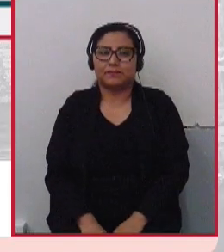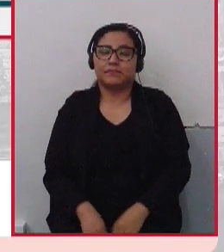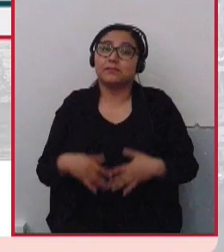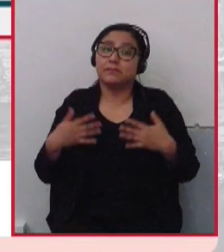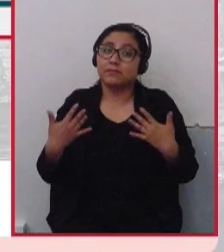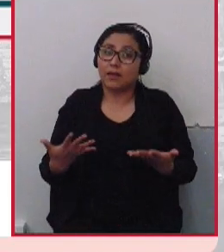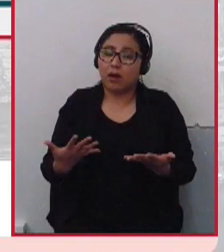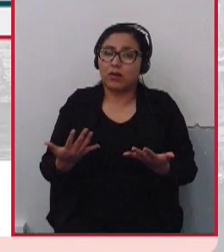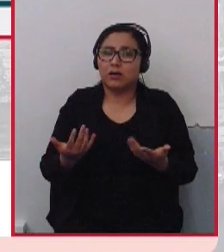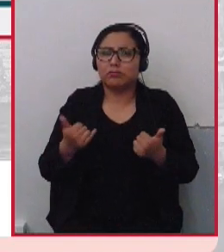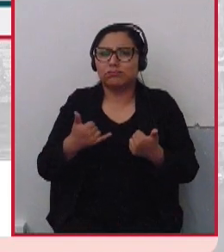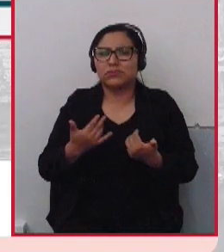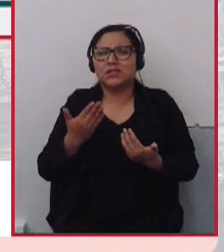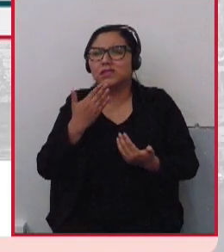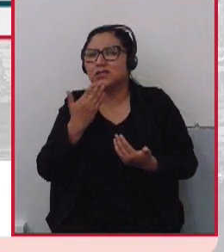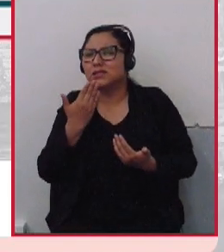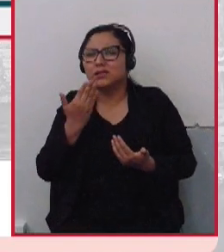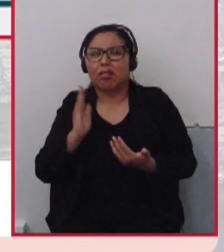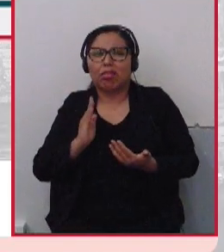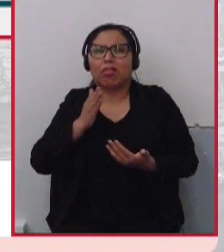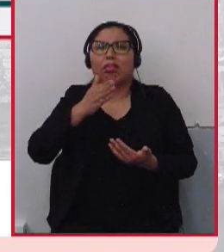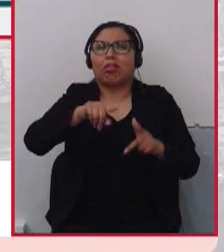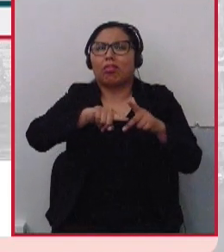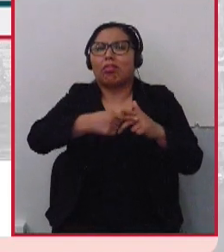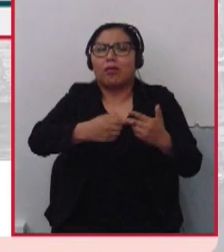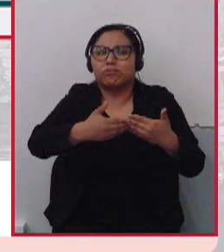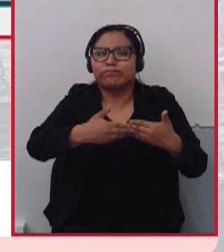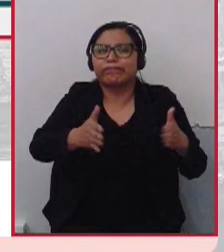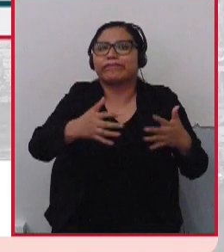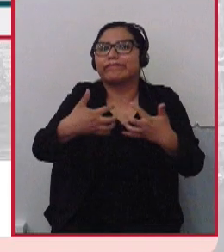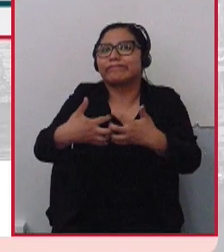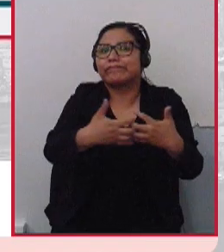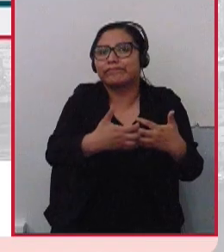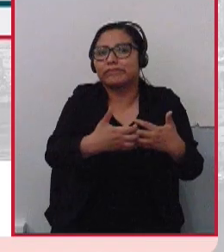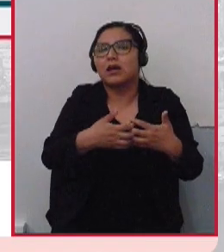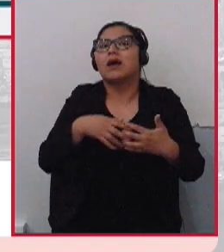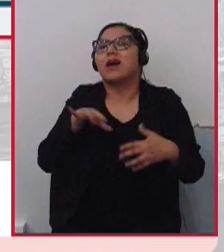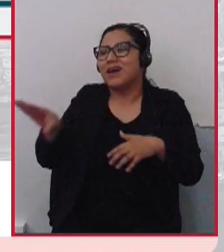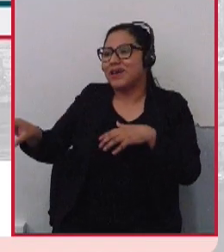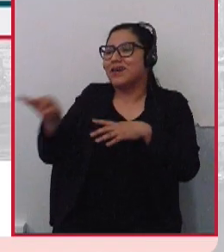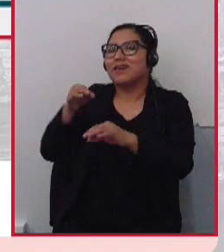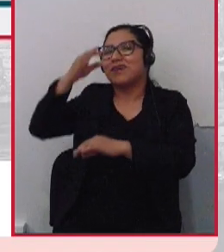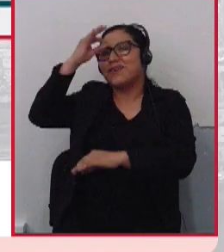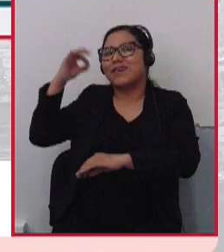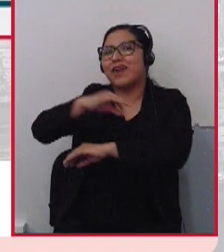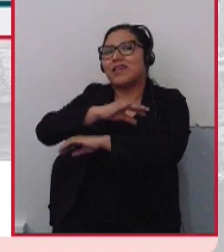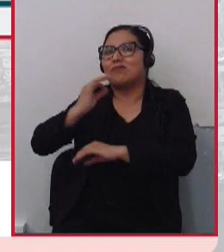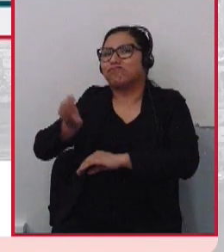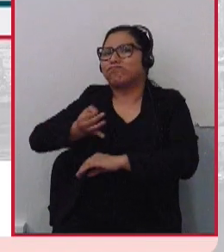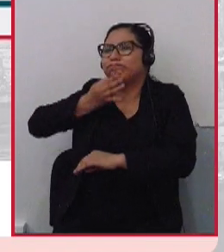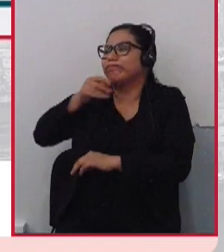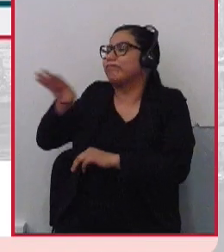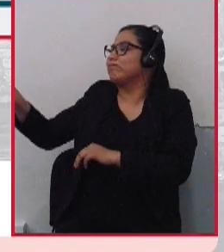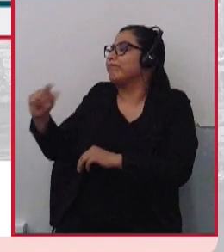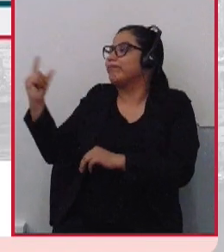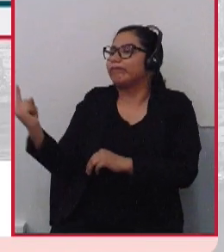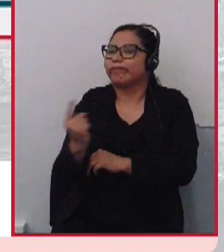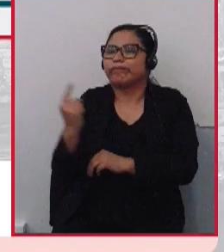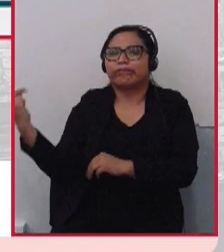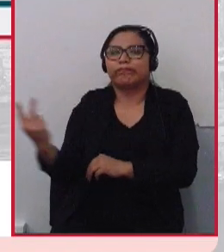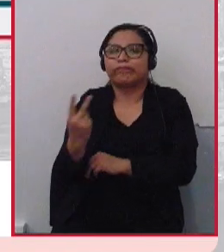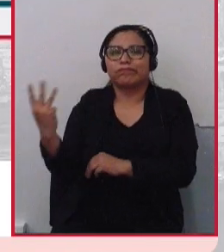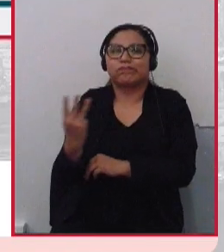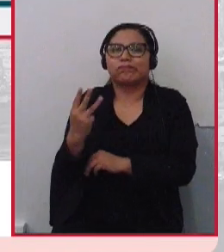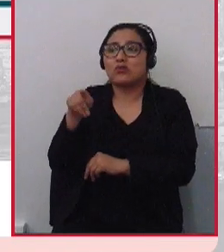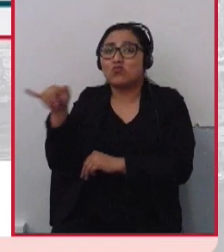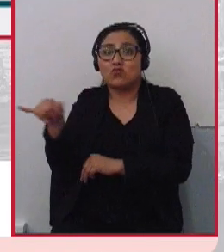Ahora era, ¿quiénes van a ir a arrancar la planta CPF? Escogimos los mejores ingenieros que habían arrancado la planta de